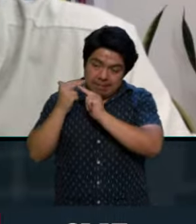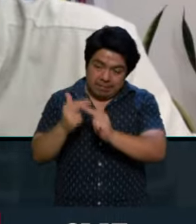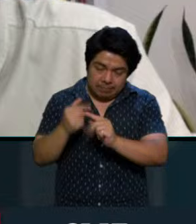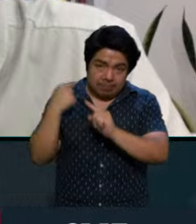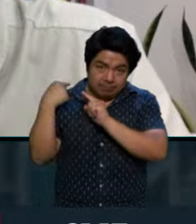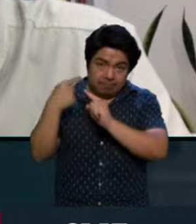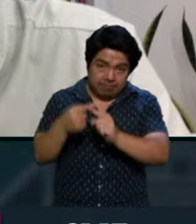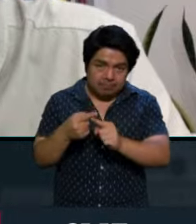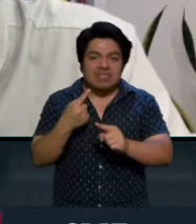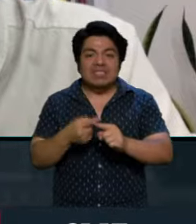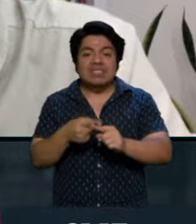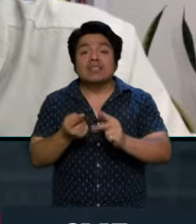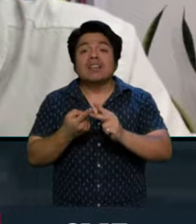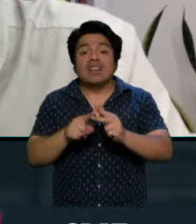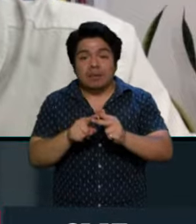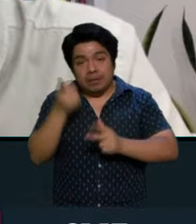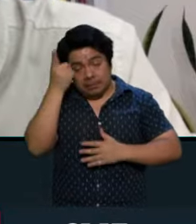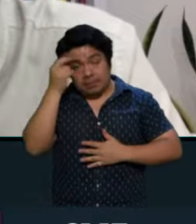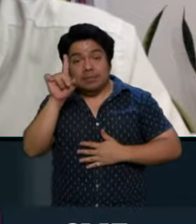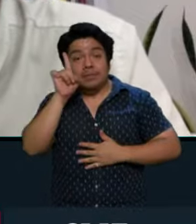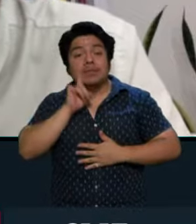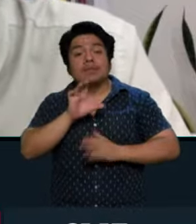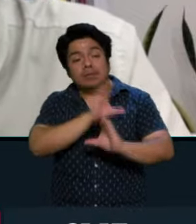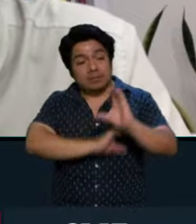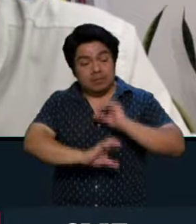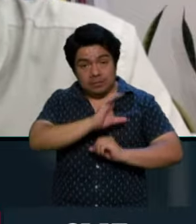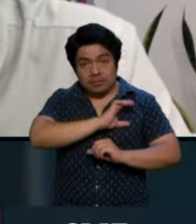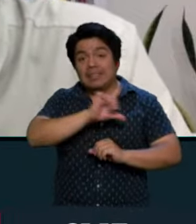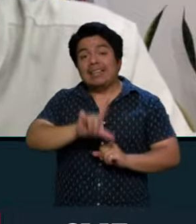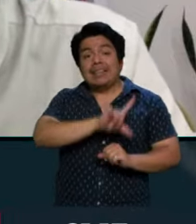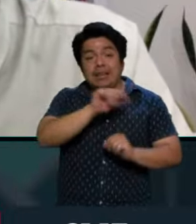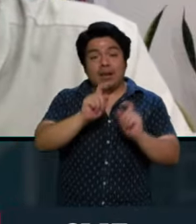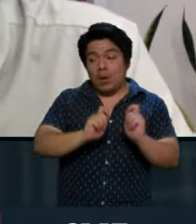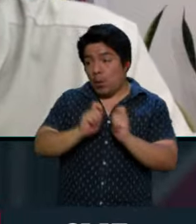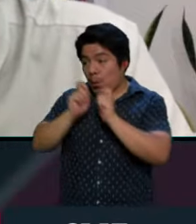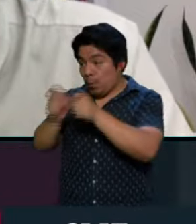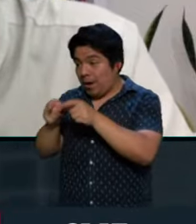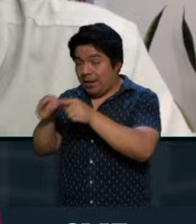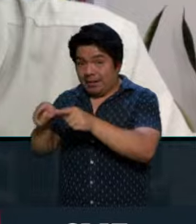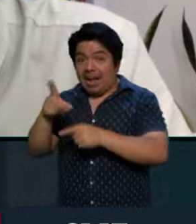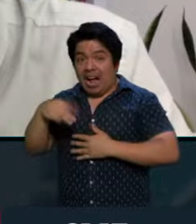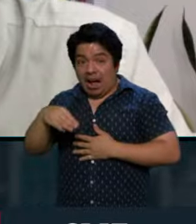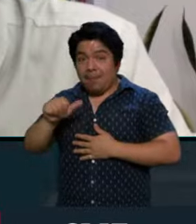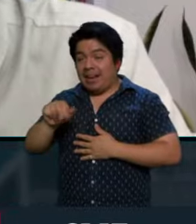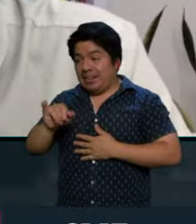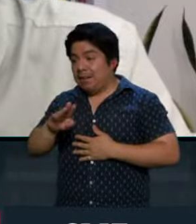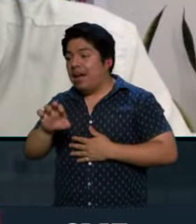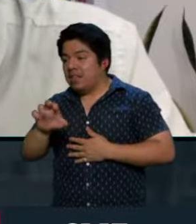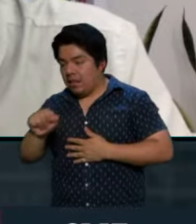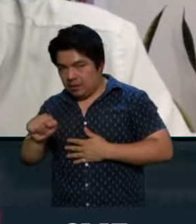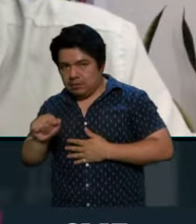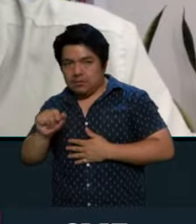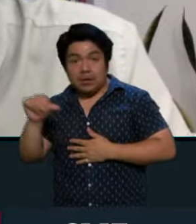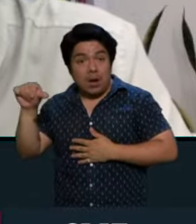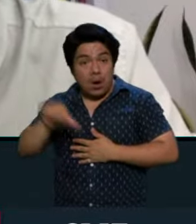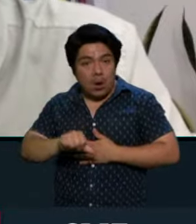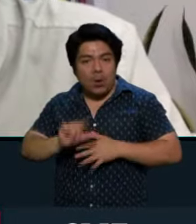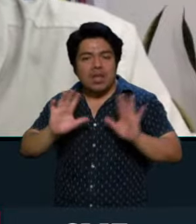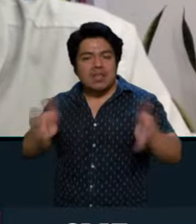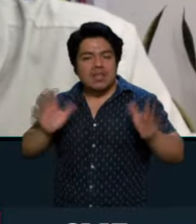por la doctora Claudia Sheinbaum y continuado por el doctor Martí Batres, se ha anunciado hoy algo